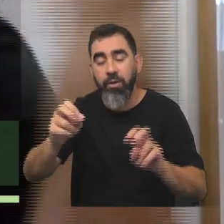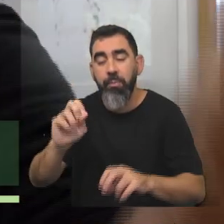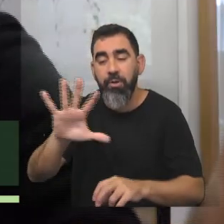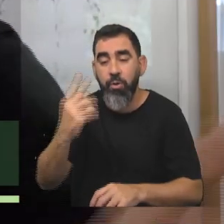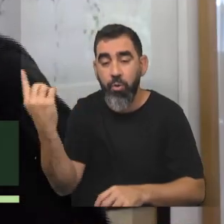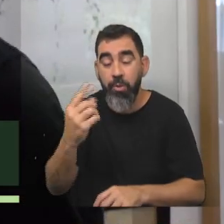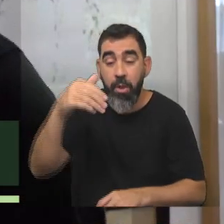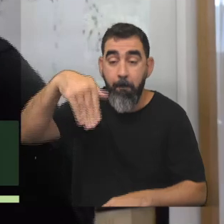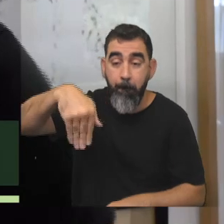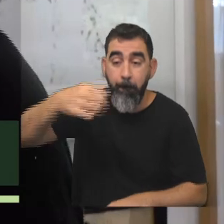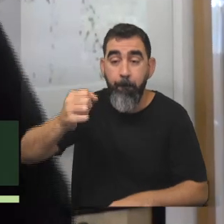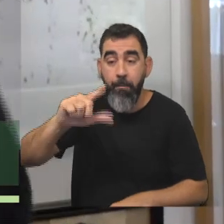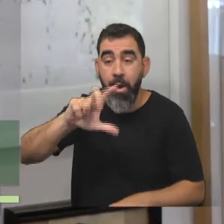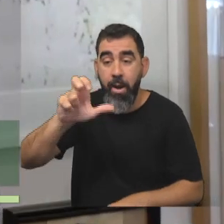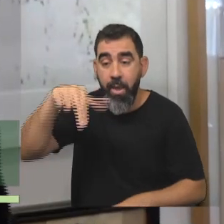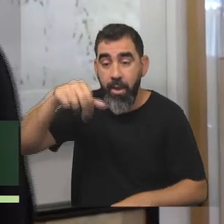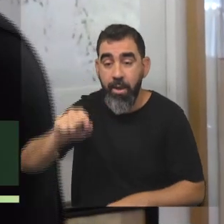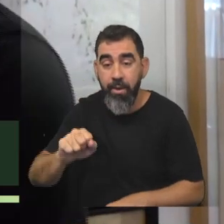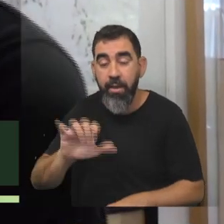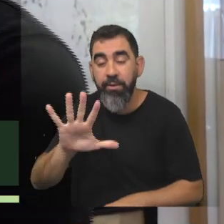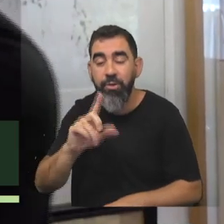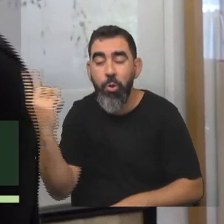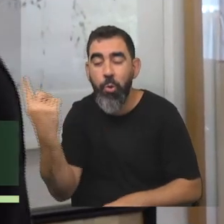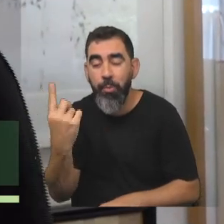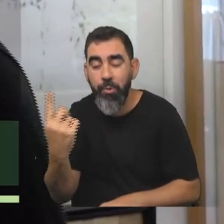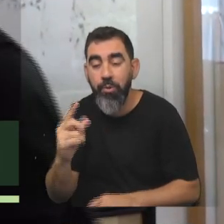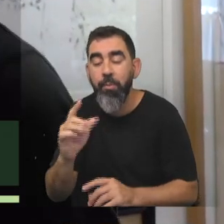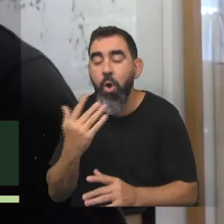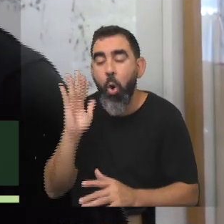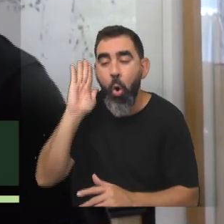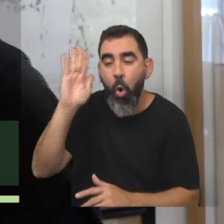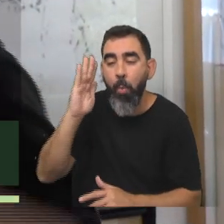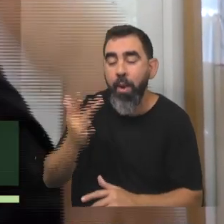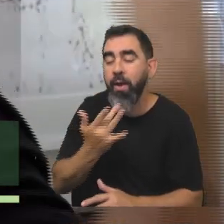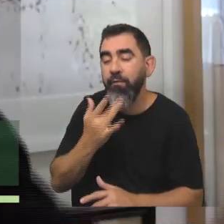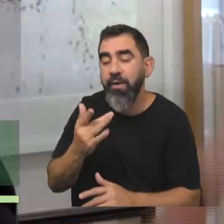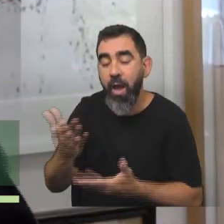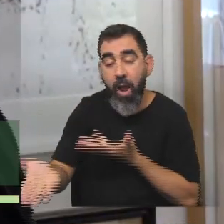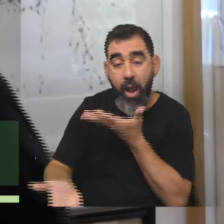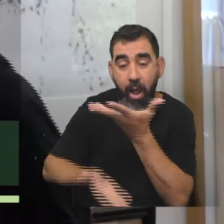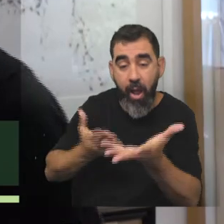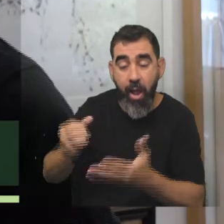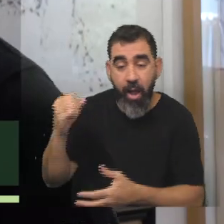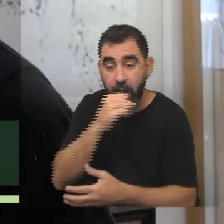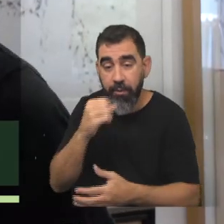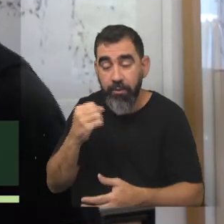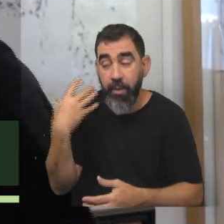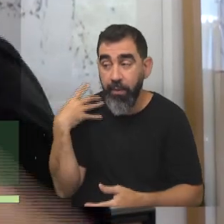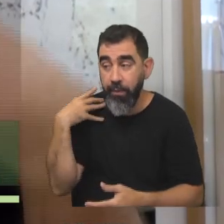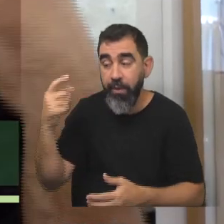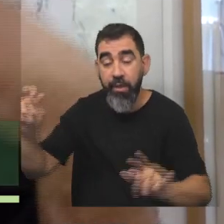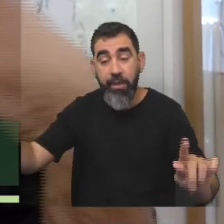muyala que es la directora de nuestro teatro y que le pedimos que haga un homenaje a la belleza y va a cantar y tocar un tema Martín García que es el director de la